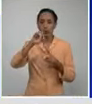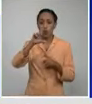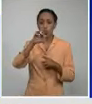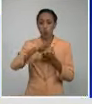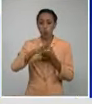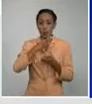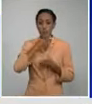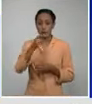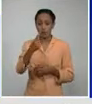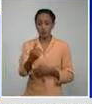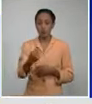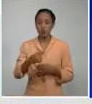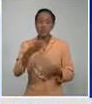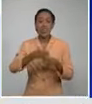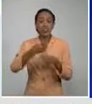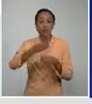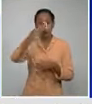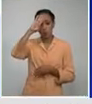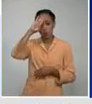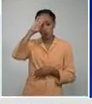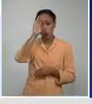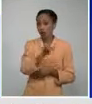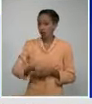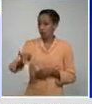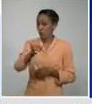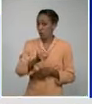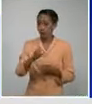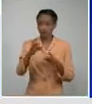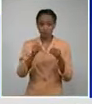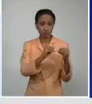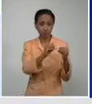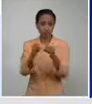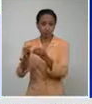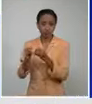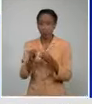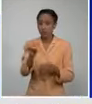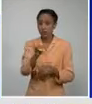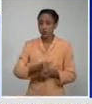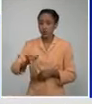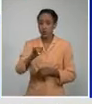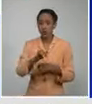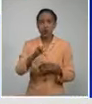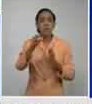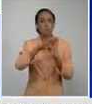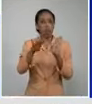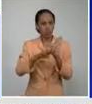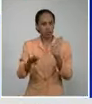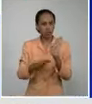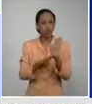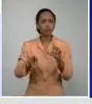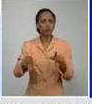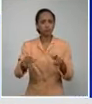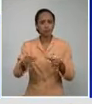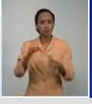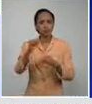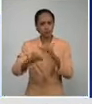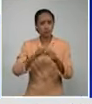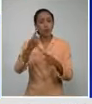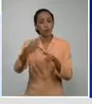Santiago de Cuba, también con una transmisión que se adoptan medidas, pero todavía muy